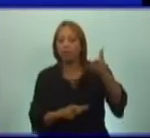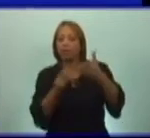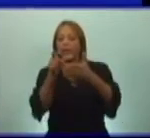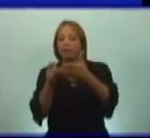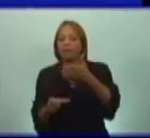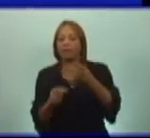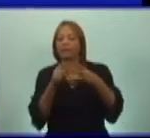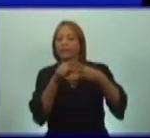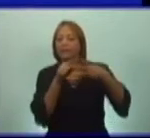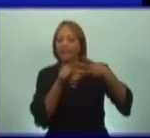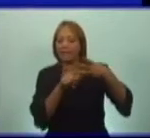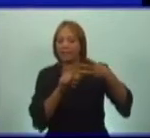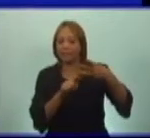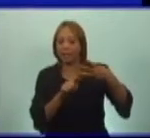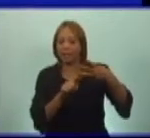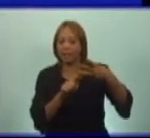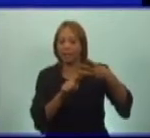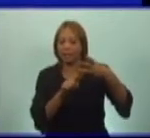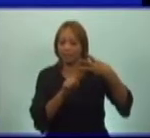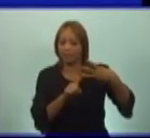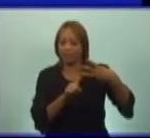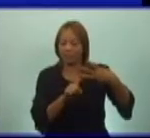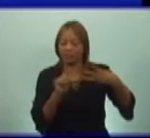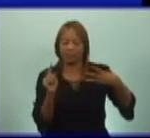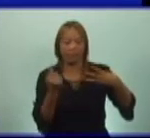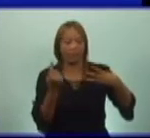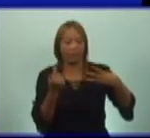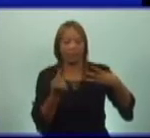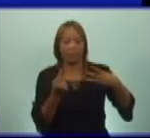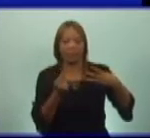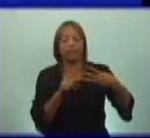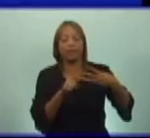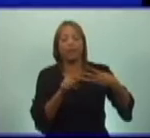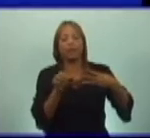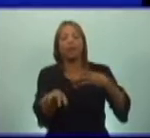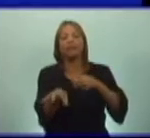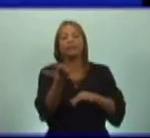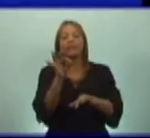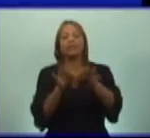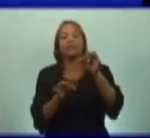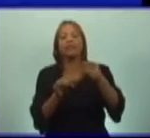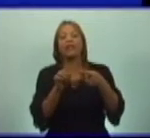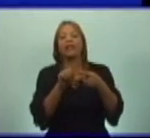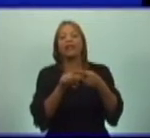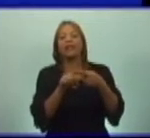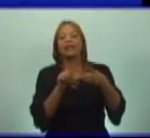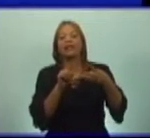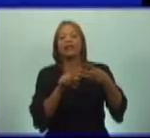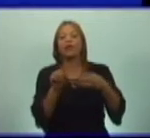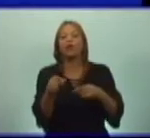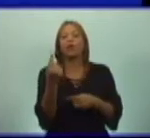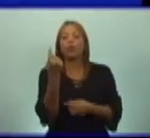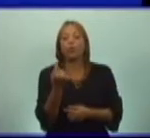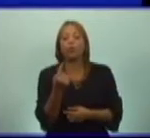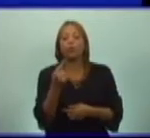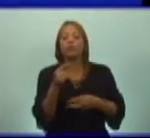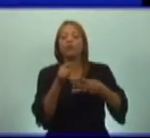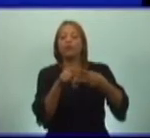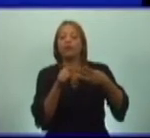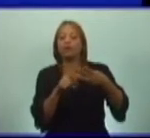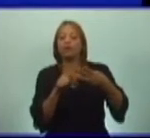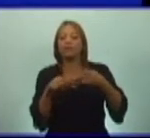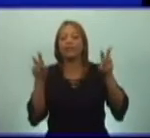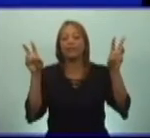demostrar esta actividad y van a seleccionar uno de los tres temas que vamos